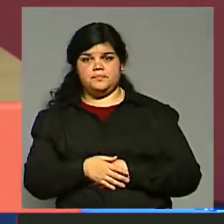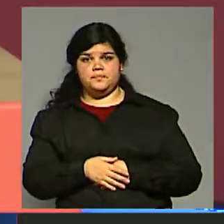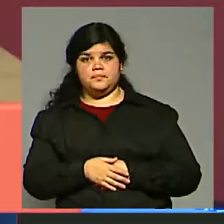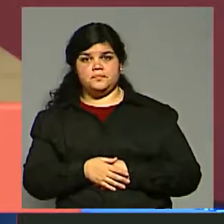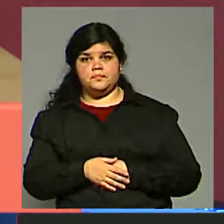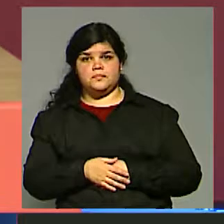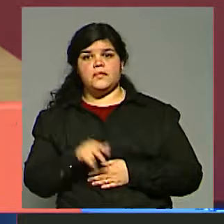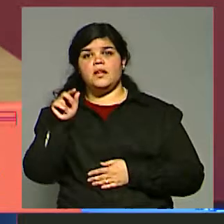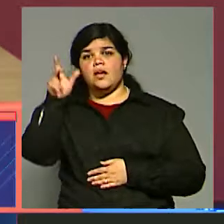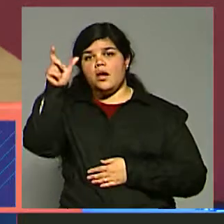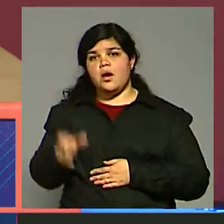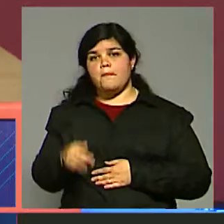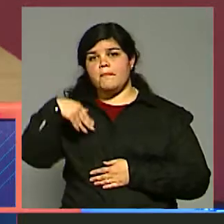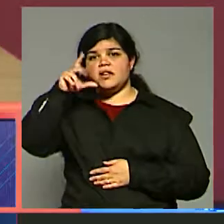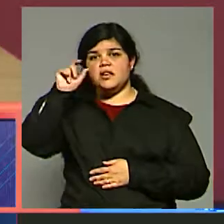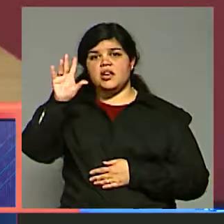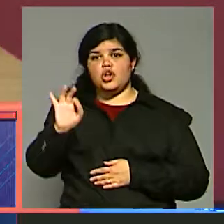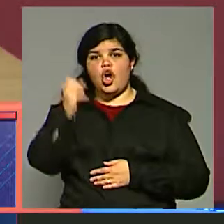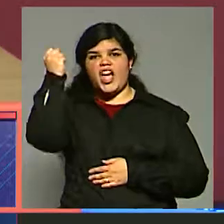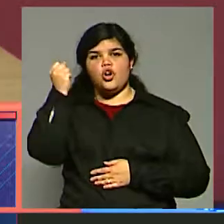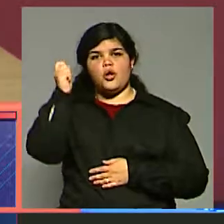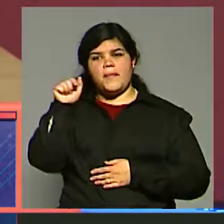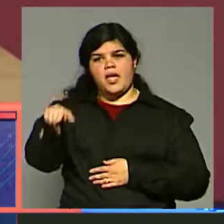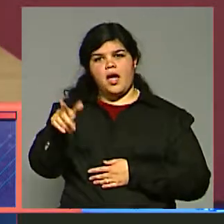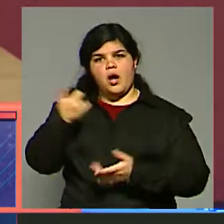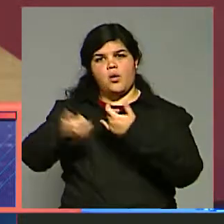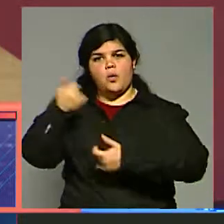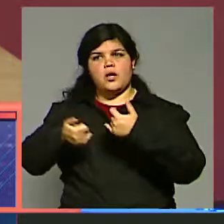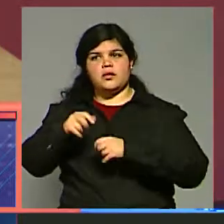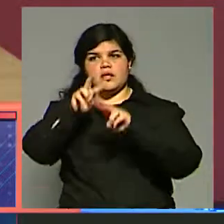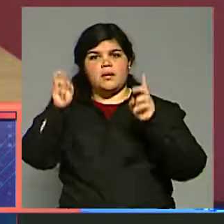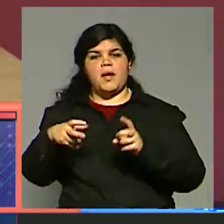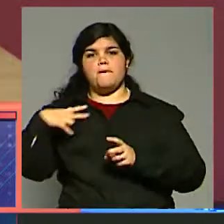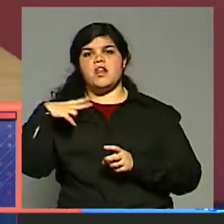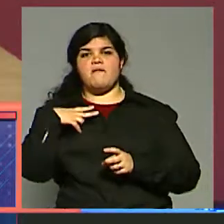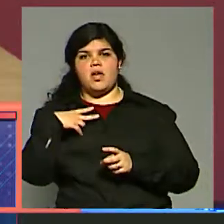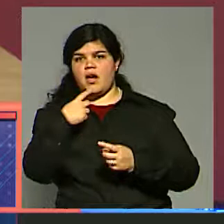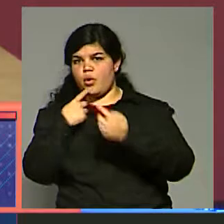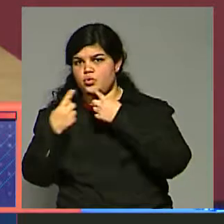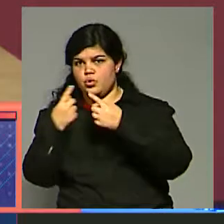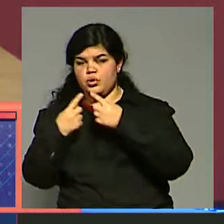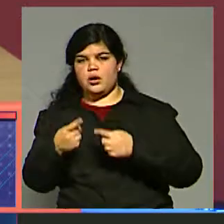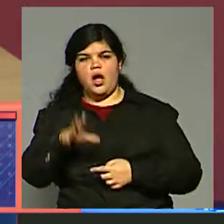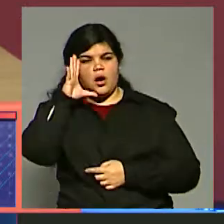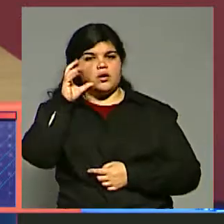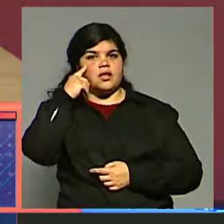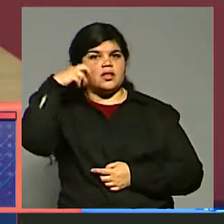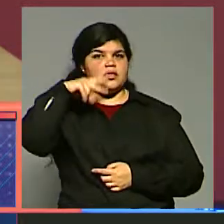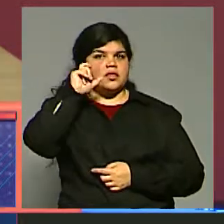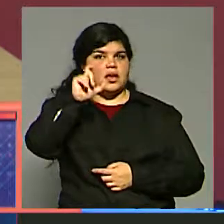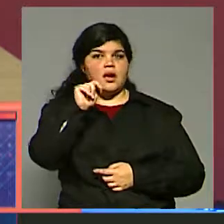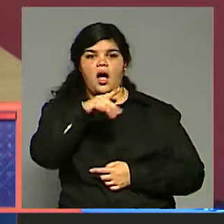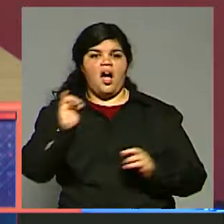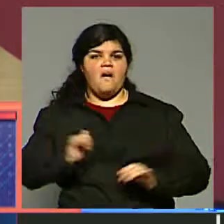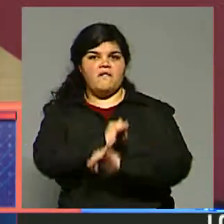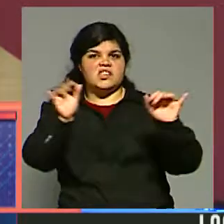Bien, ese era el economista Marcelo Lacanic refiriéndose a este tema a una consultora privada. ¿Sí? Recordemos que el INDEC no ha anunciado todavía, no ha